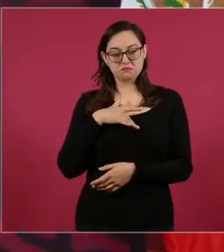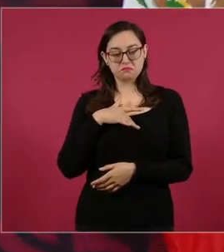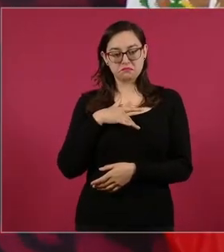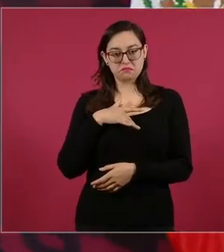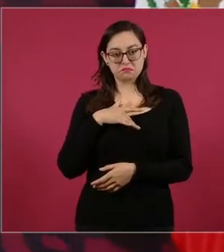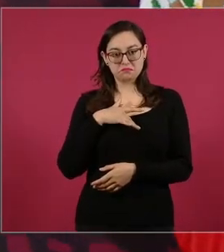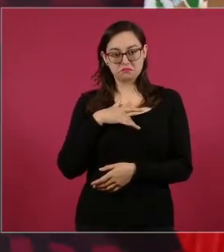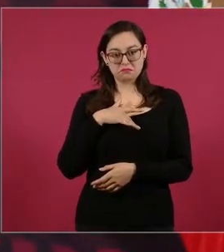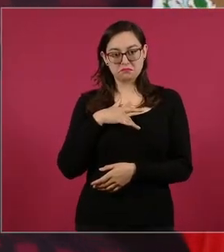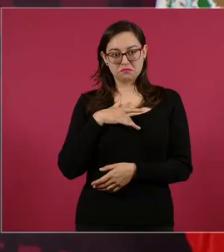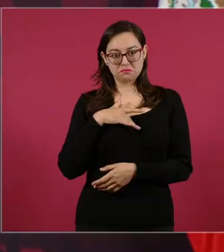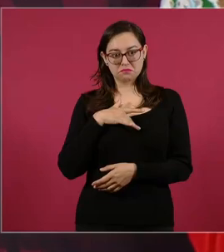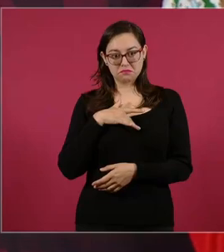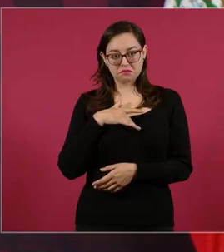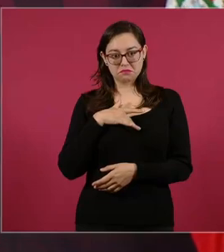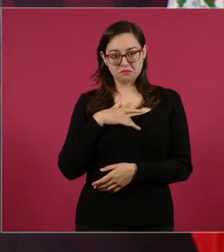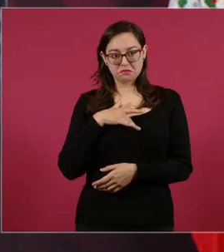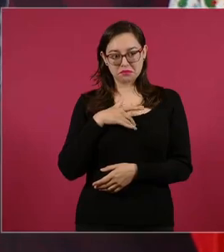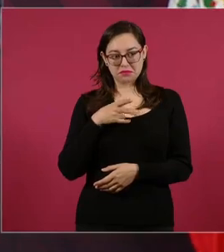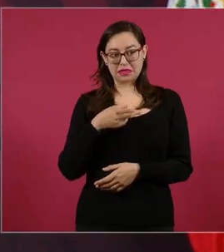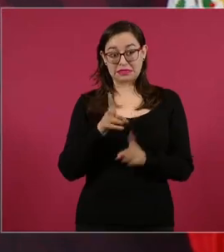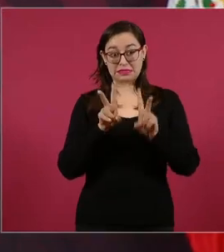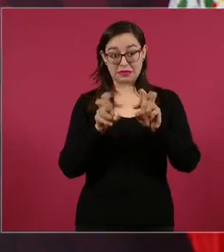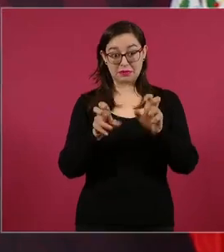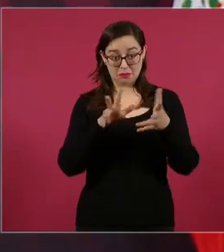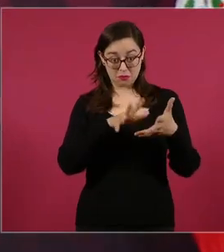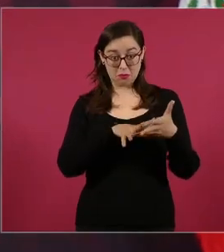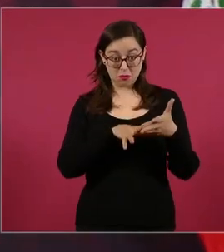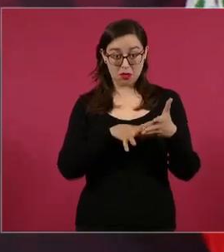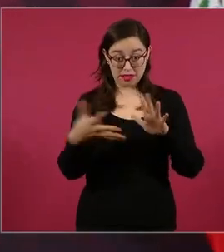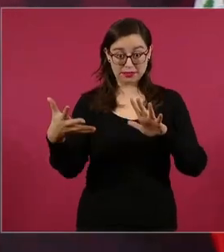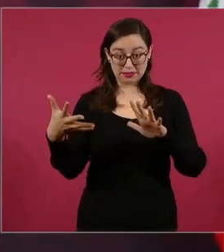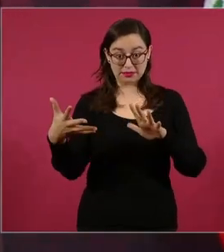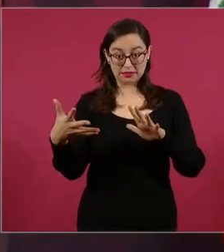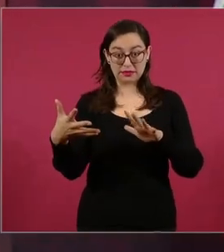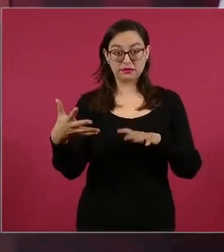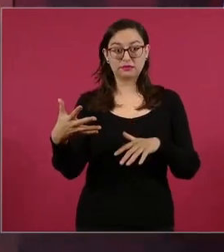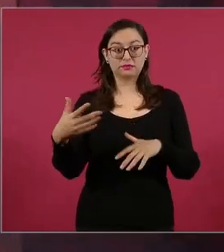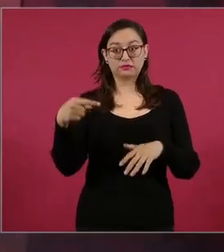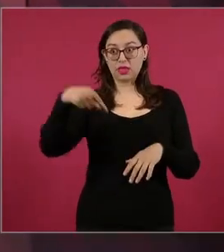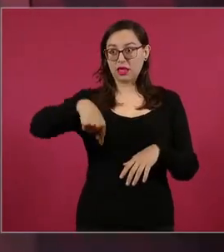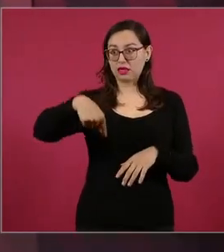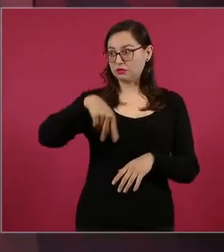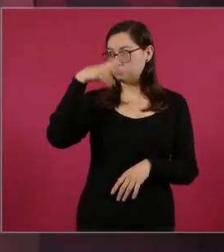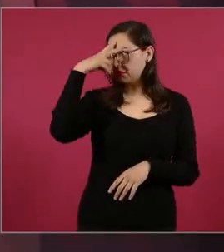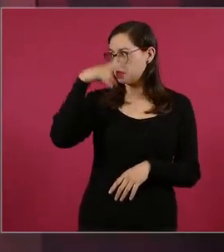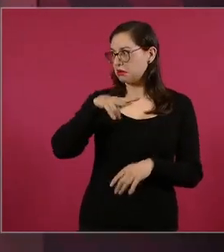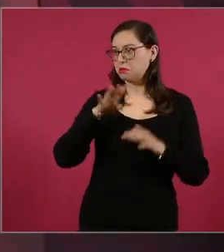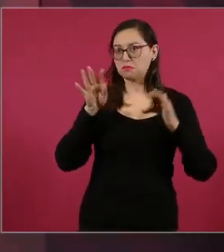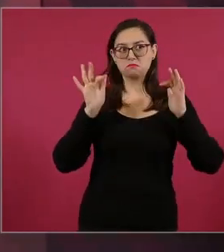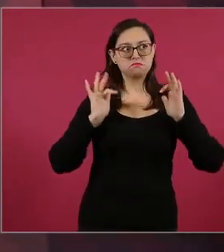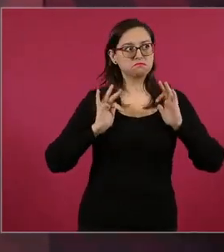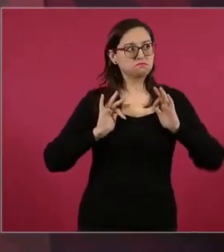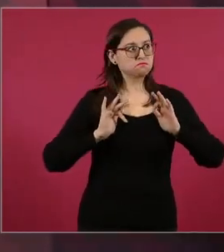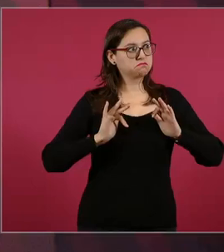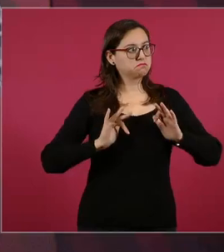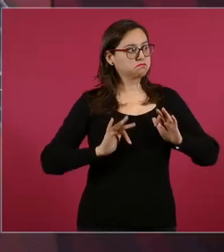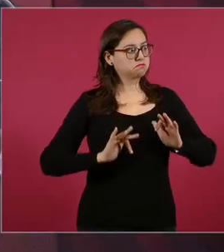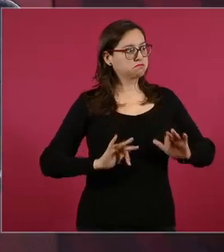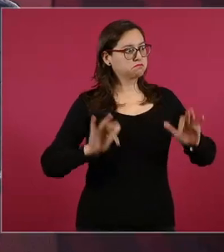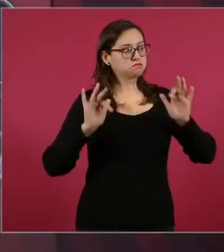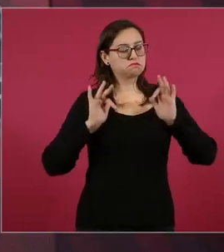y relacionado con la violencia, que en México los